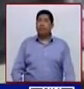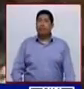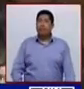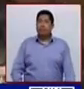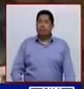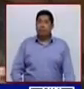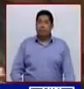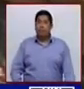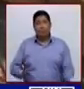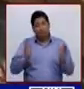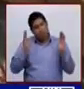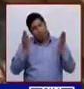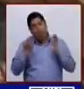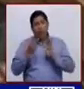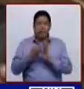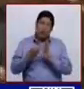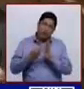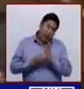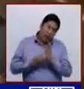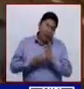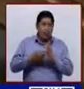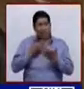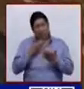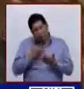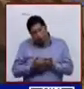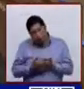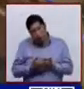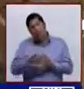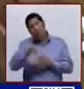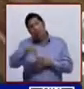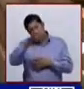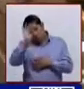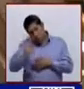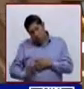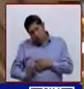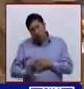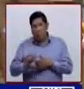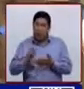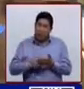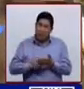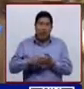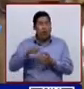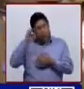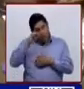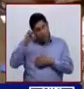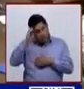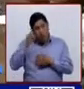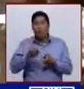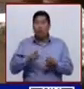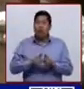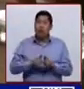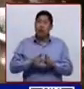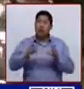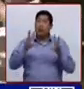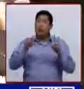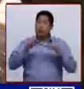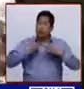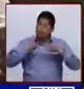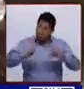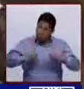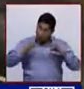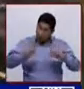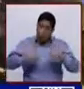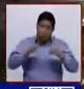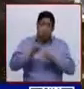De un aparente reglamento que nos va a llevar a una buena designación del Contralor General del Estado, cuando ni siquiera han sido capaces